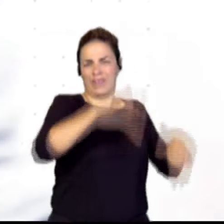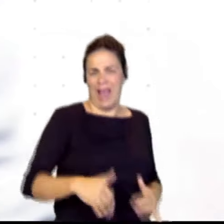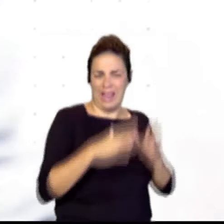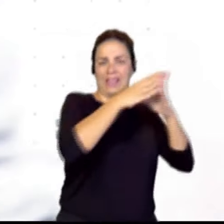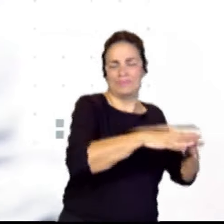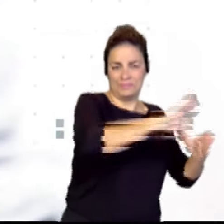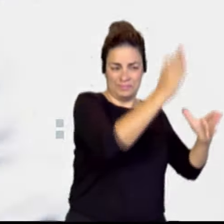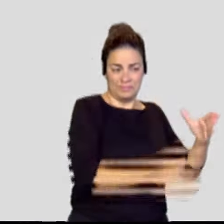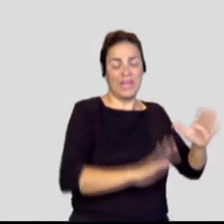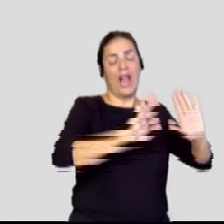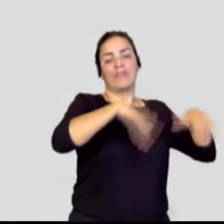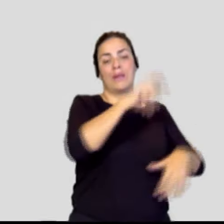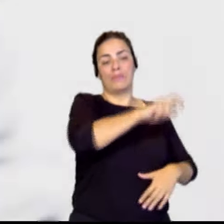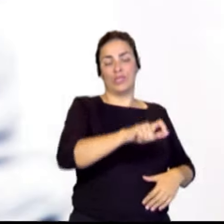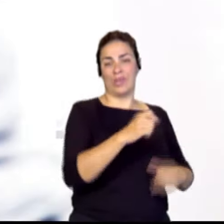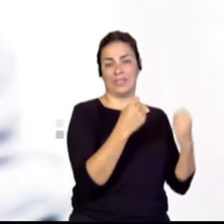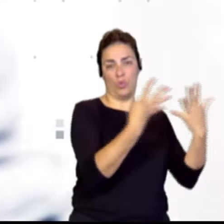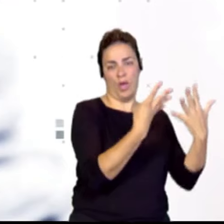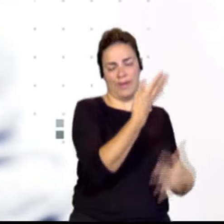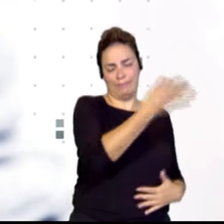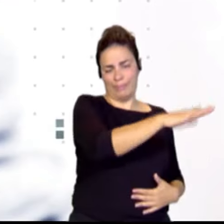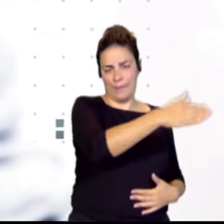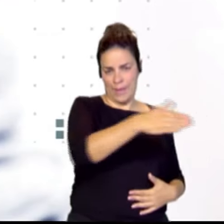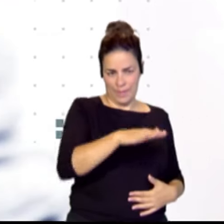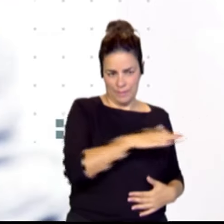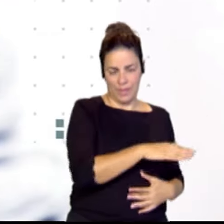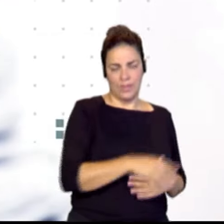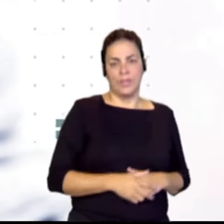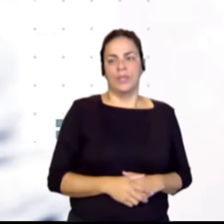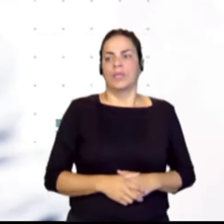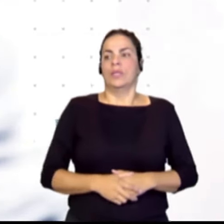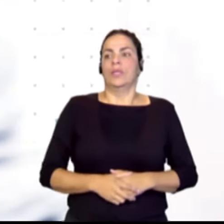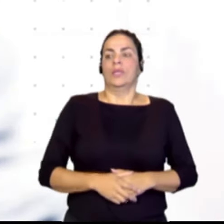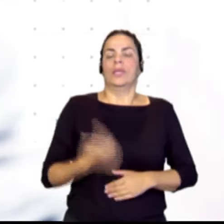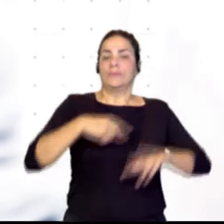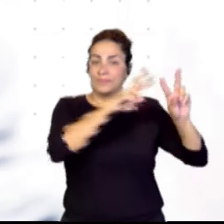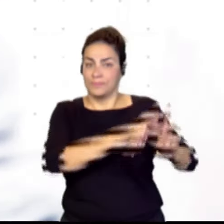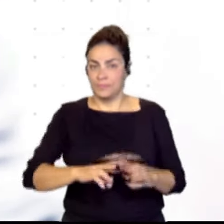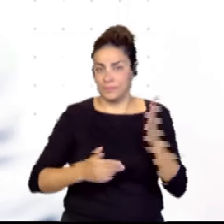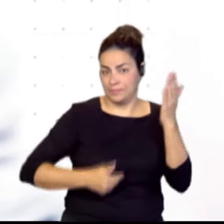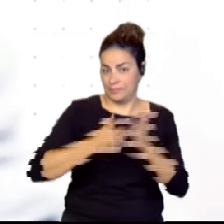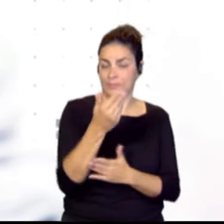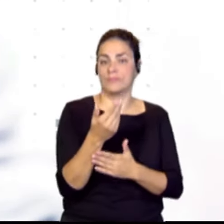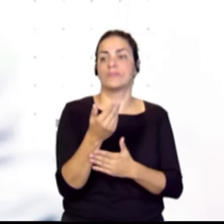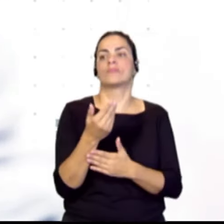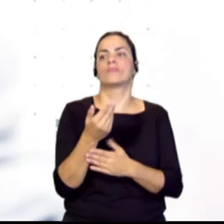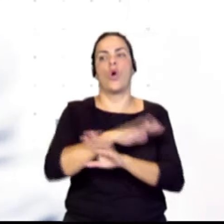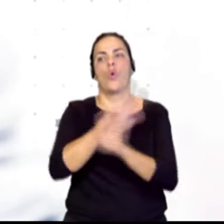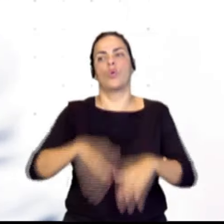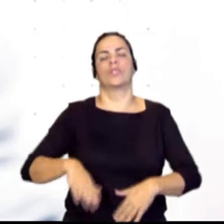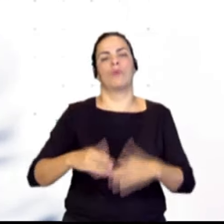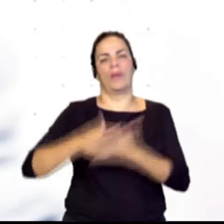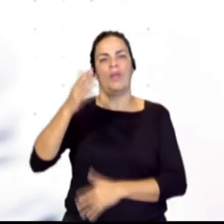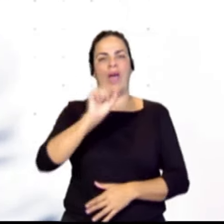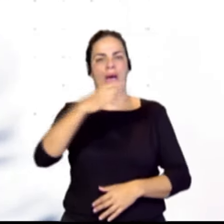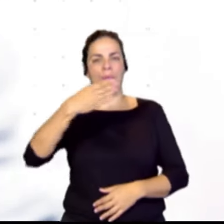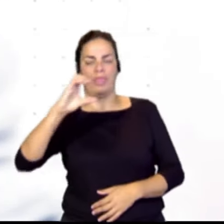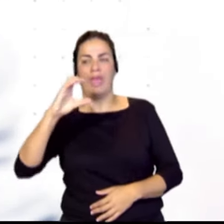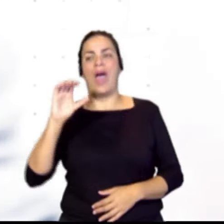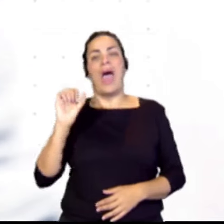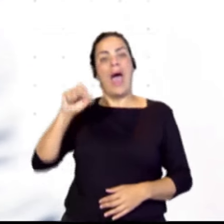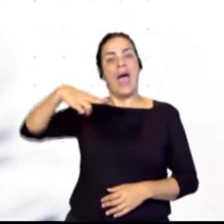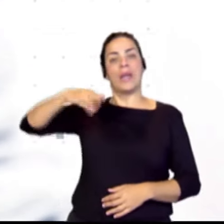a bord y terminamos ese repaso a la prensa como todas las mañanas con el periódico ABC armengol agrava el